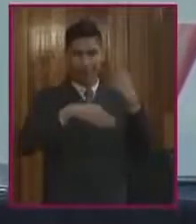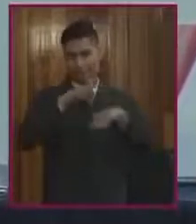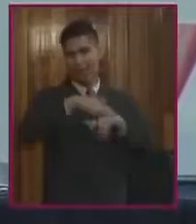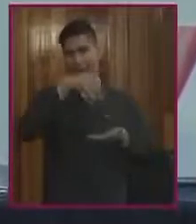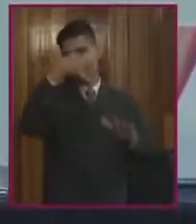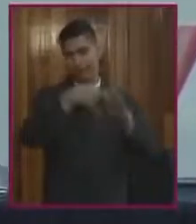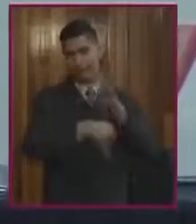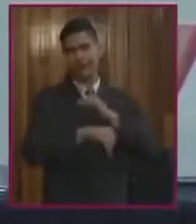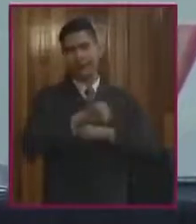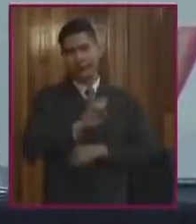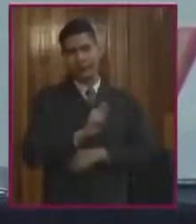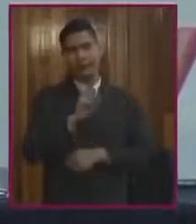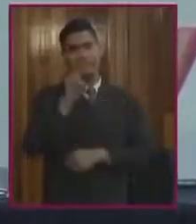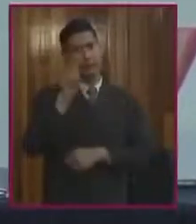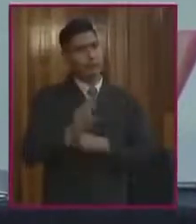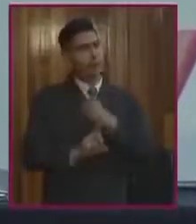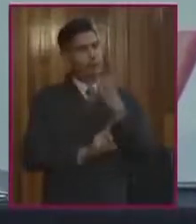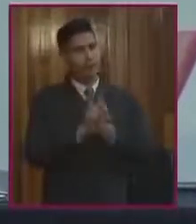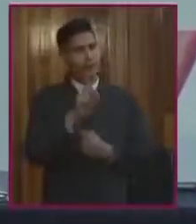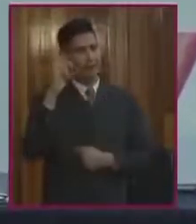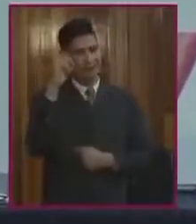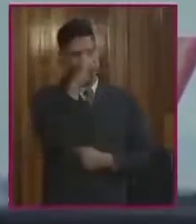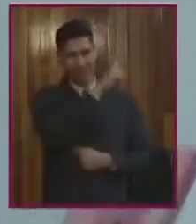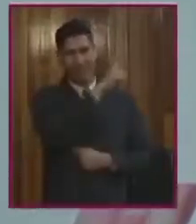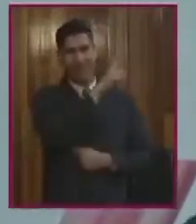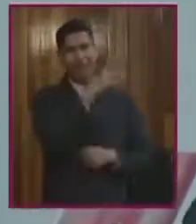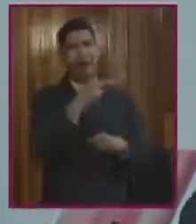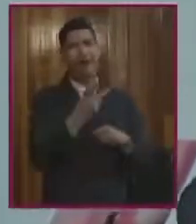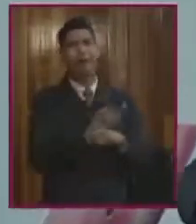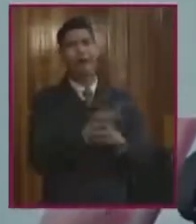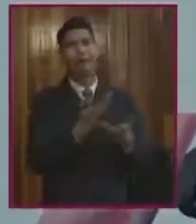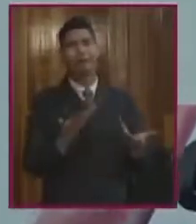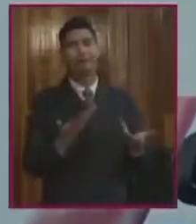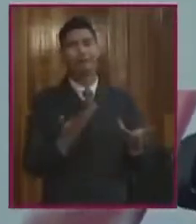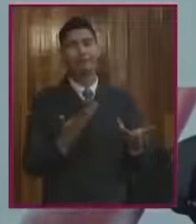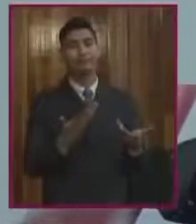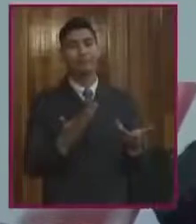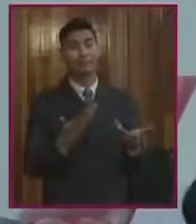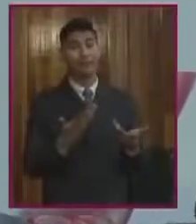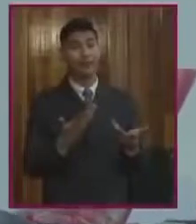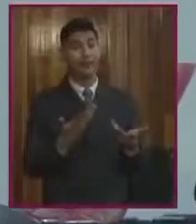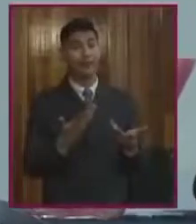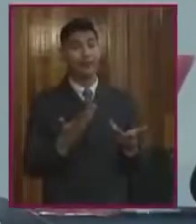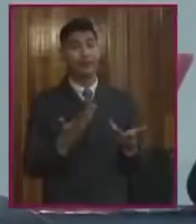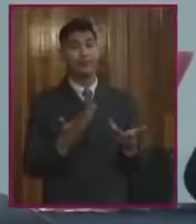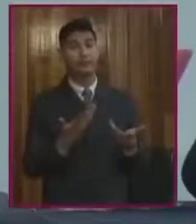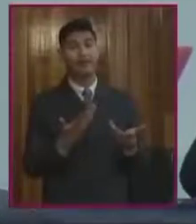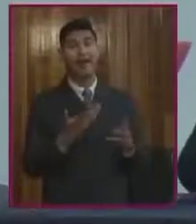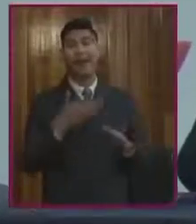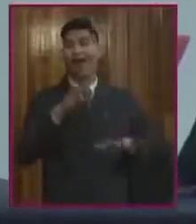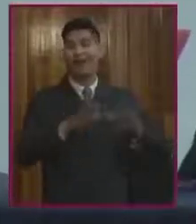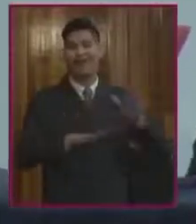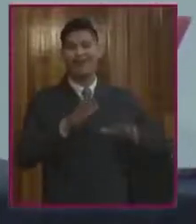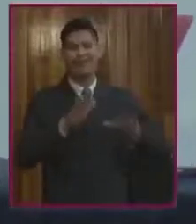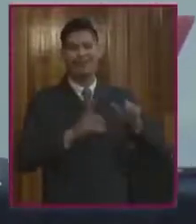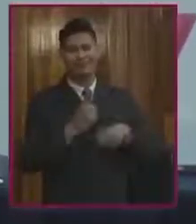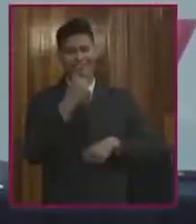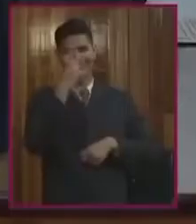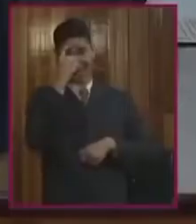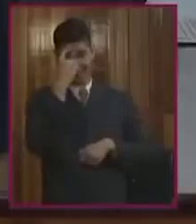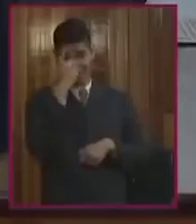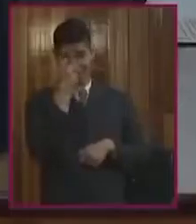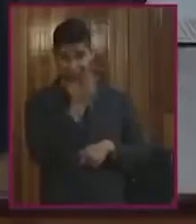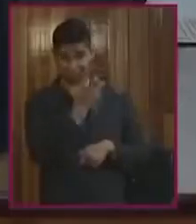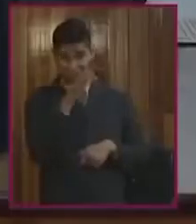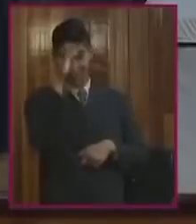conocido porque hay muchas experiencias de integración curricular, varias de ellas diría no tan exitosas, es que termina siendo una visión superficial